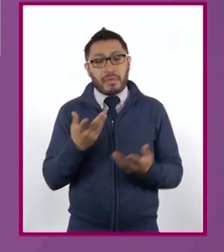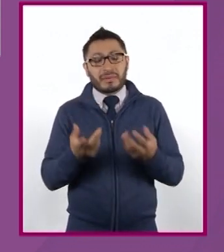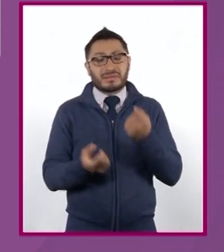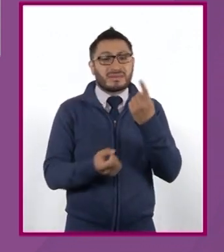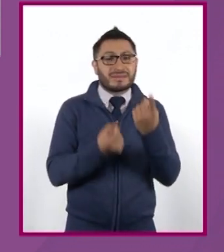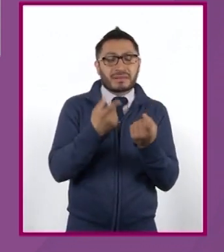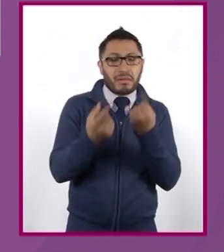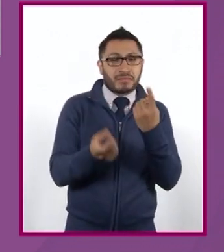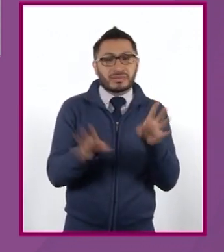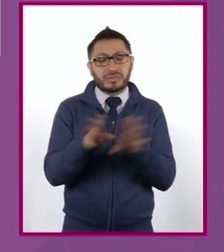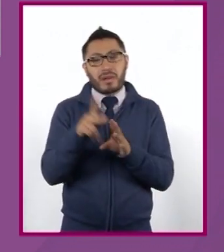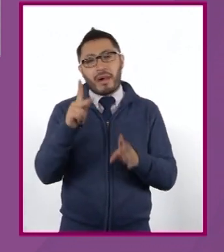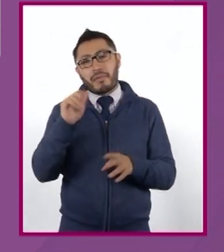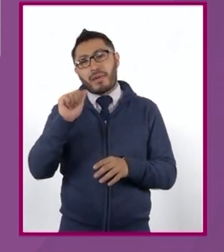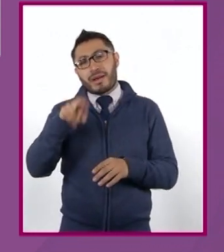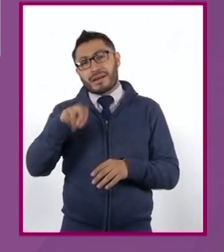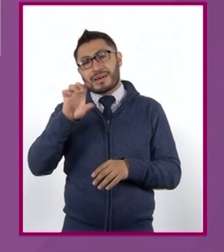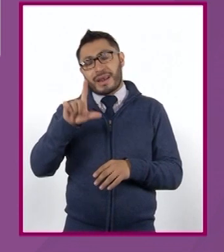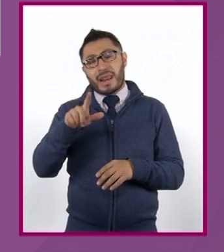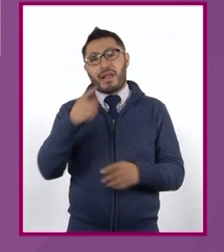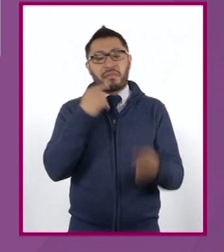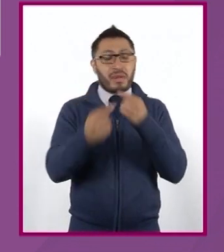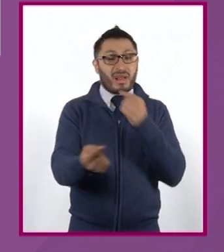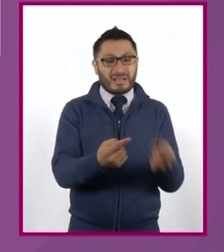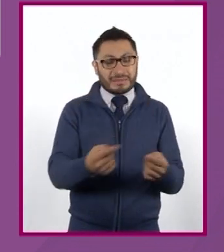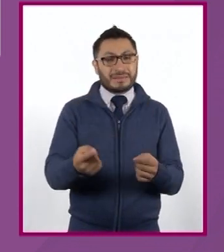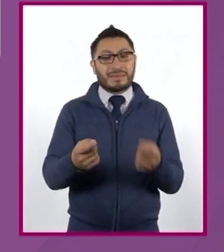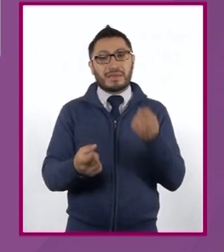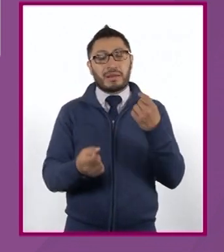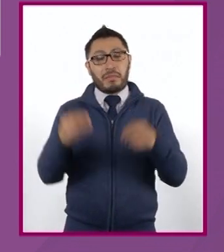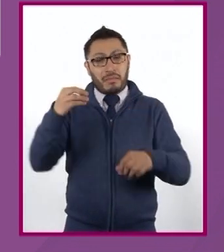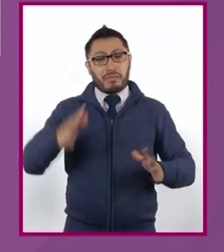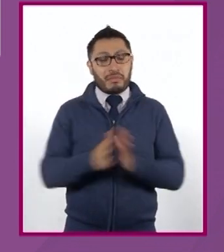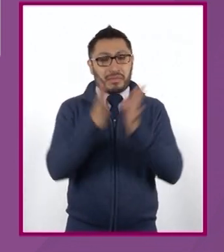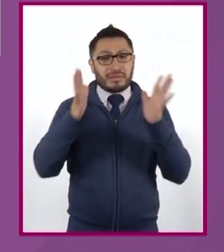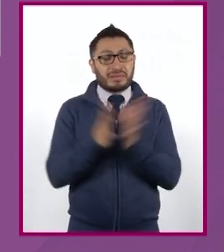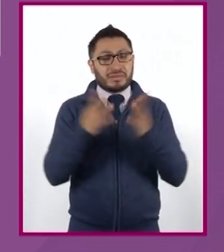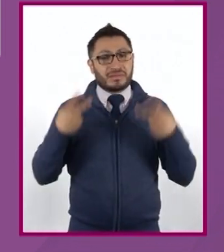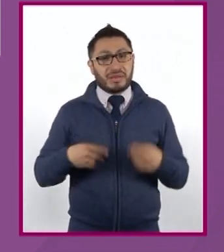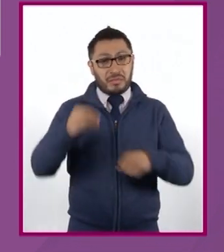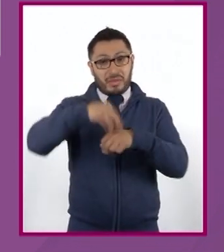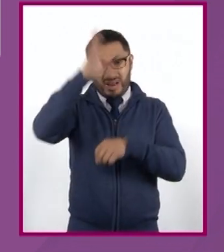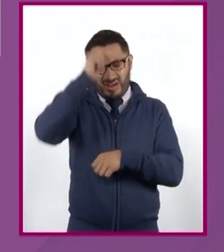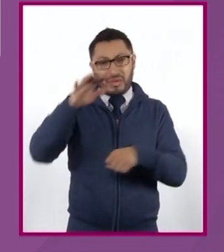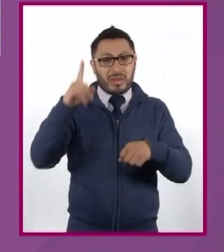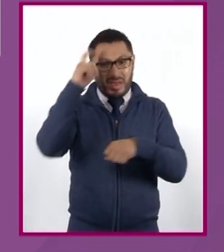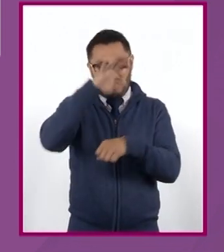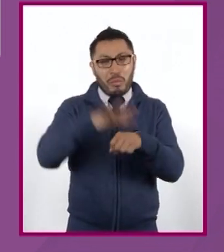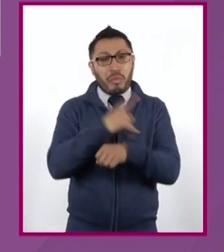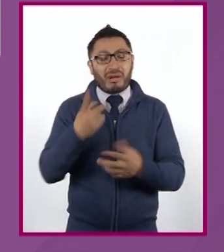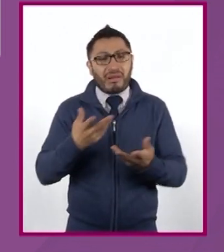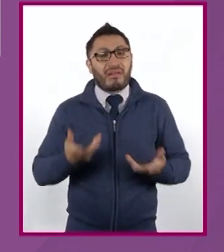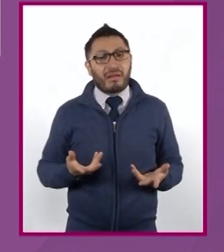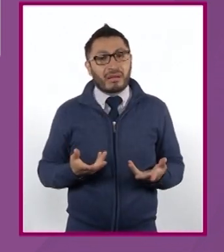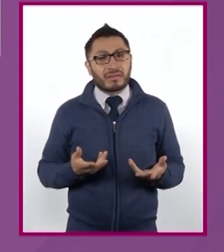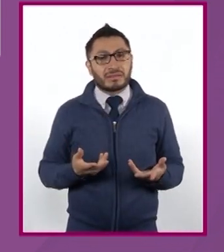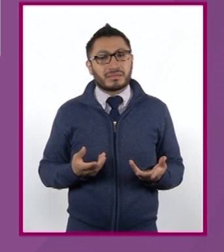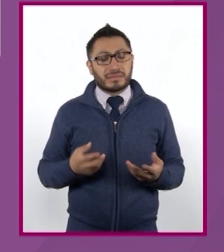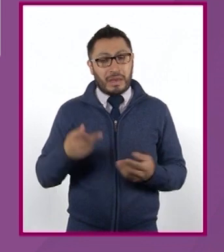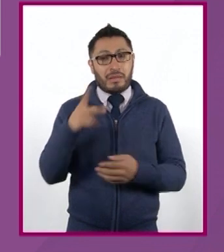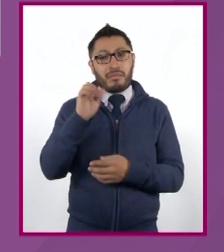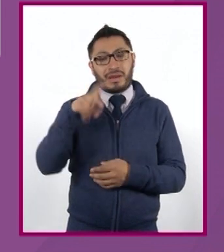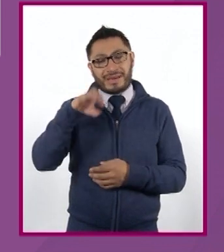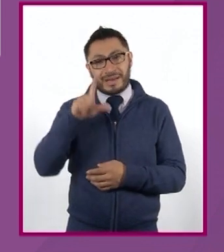paneles es difícil que los participantes lleguen a acuerdos? ¿Recuerdan algún panel donde un